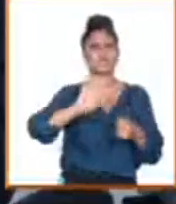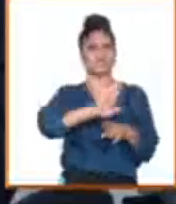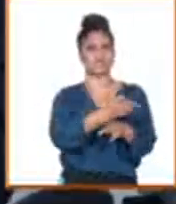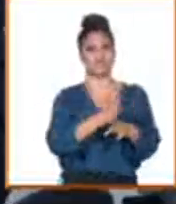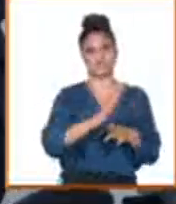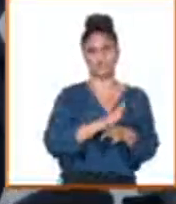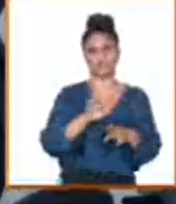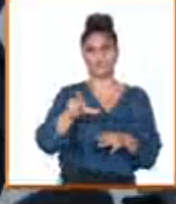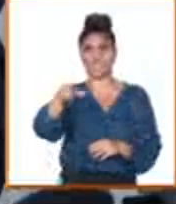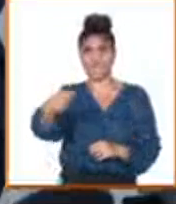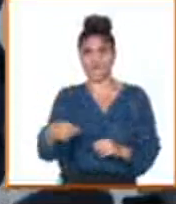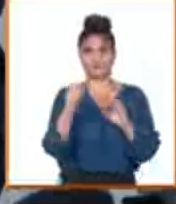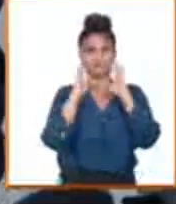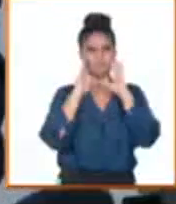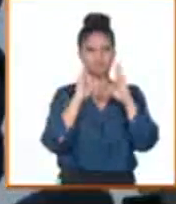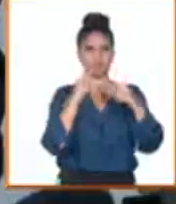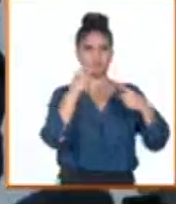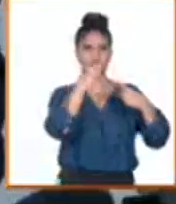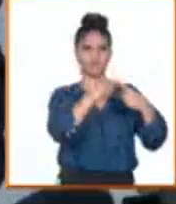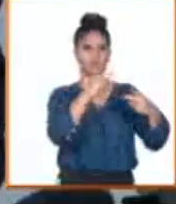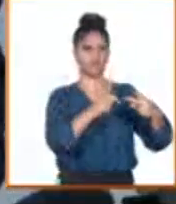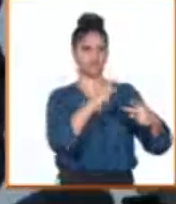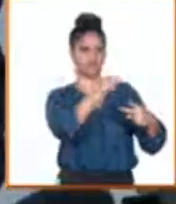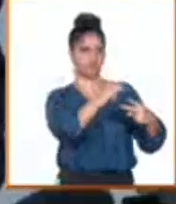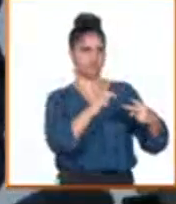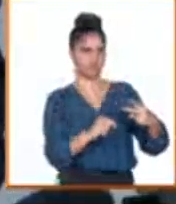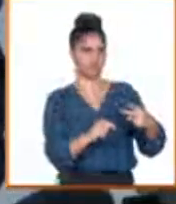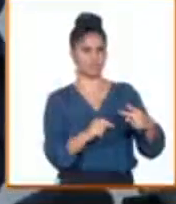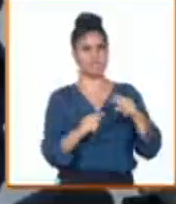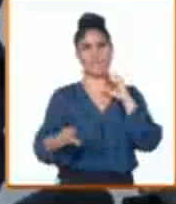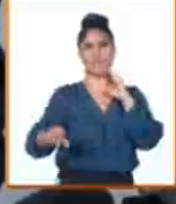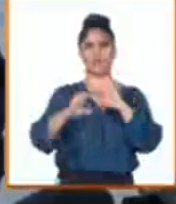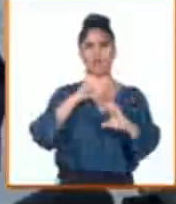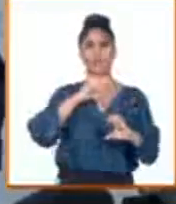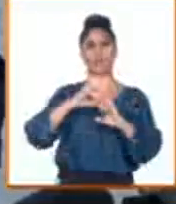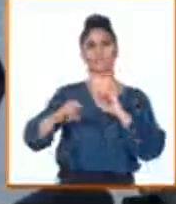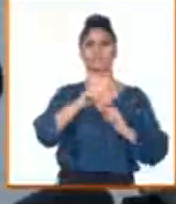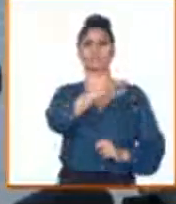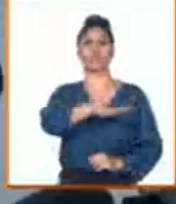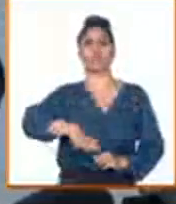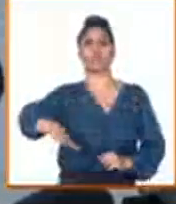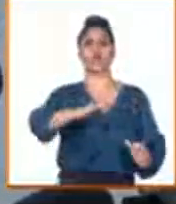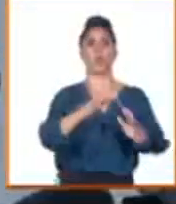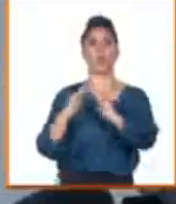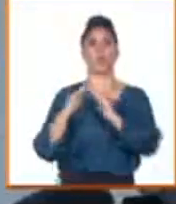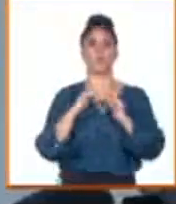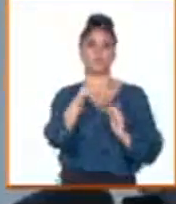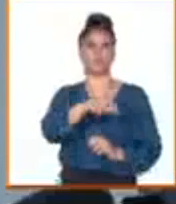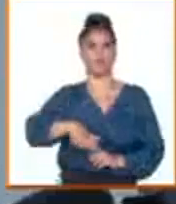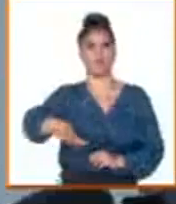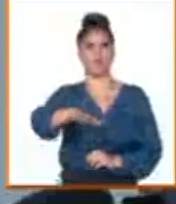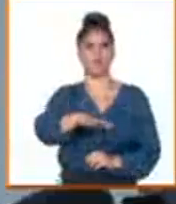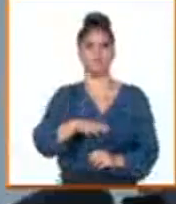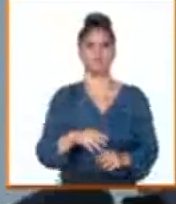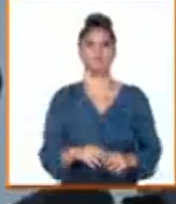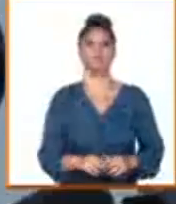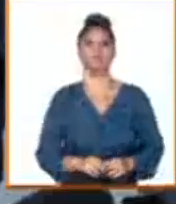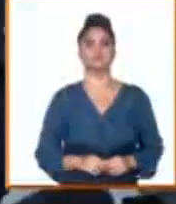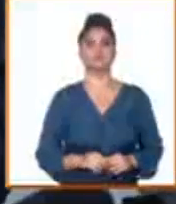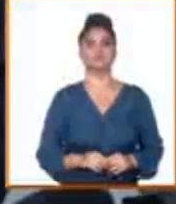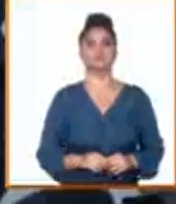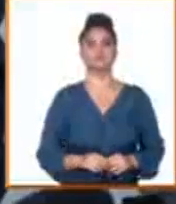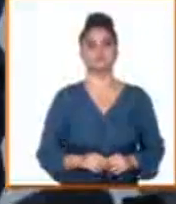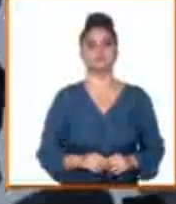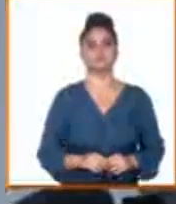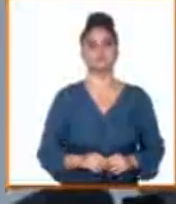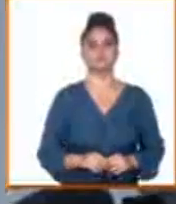ley apunta dos dimensiones en la comunicación comunitaria que hay que entender porque generalmente se asocia al espacio geográfico y es